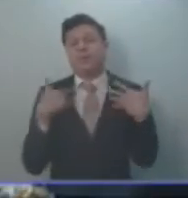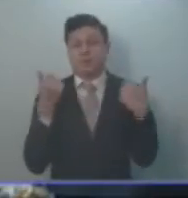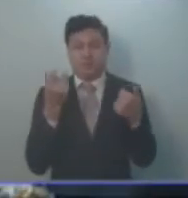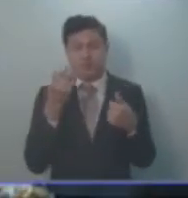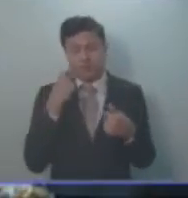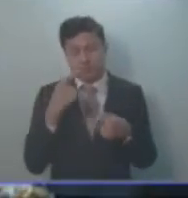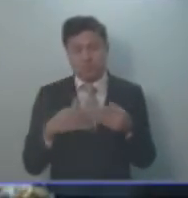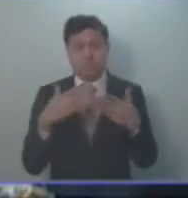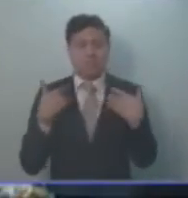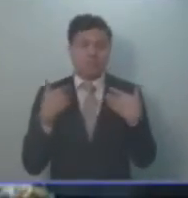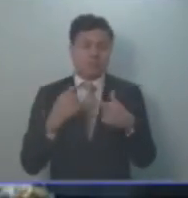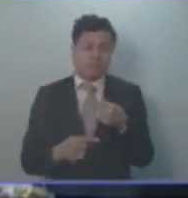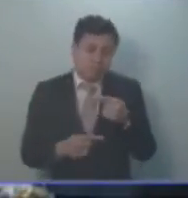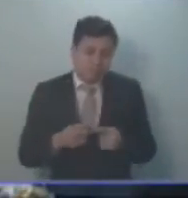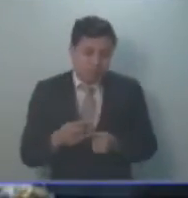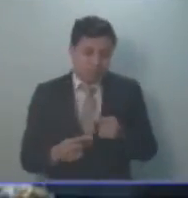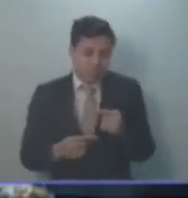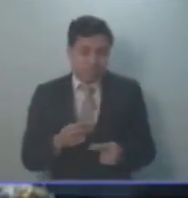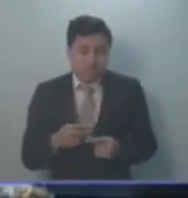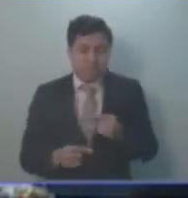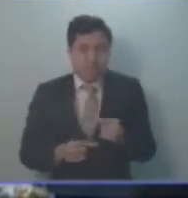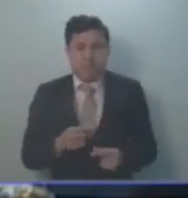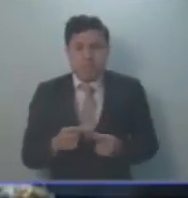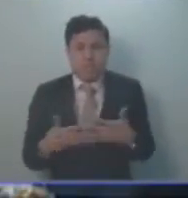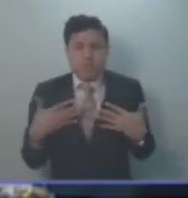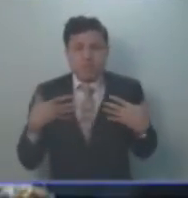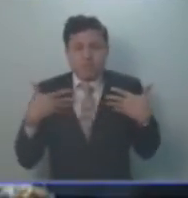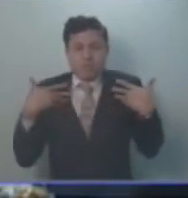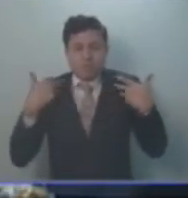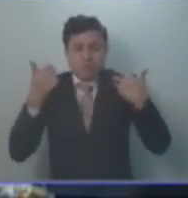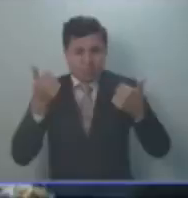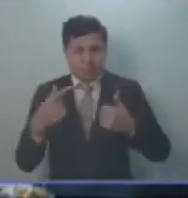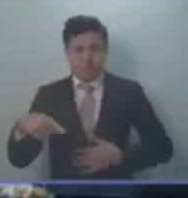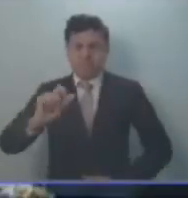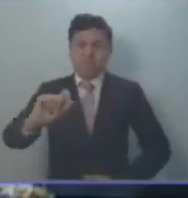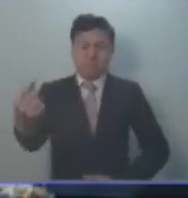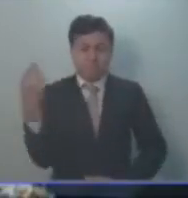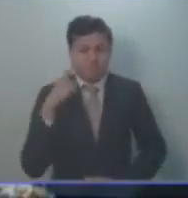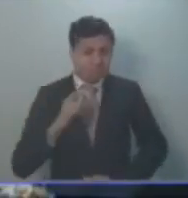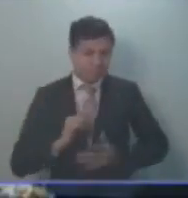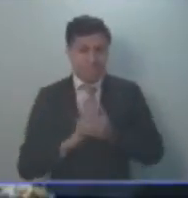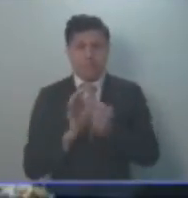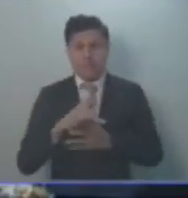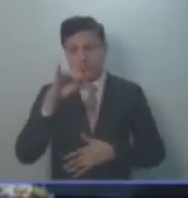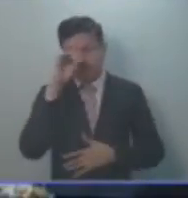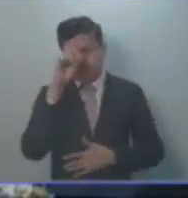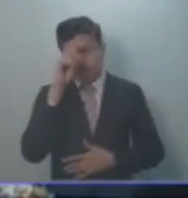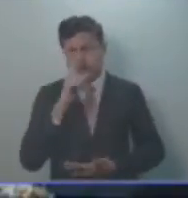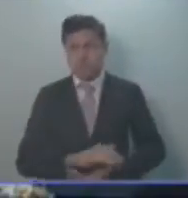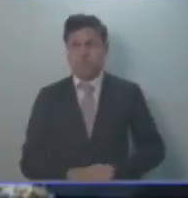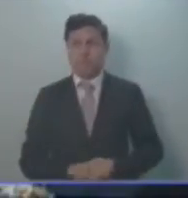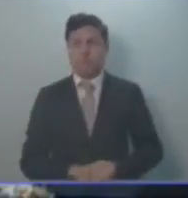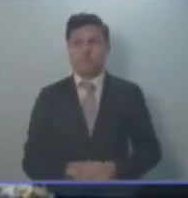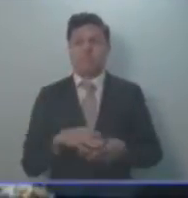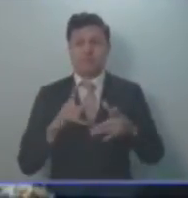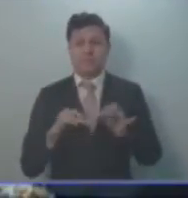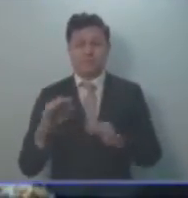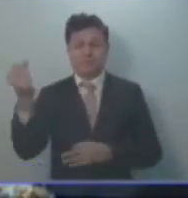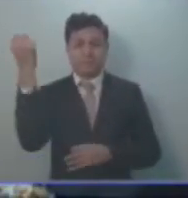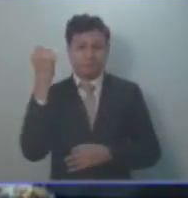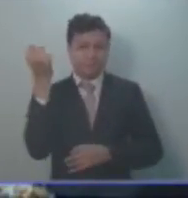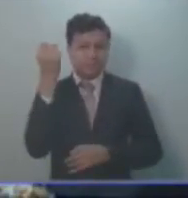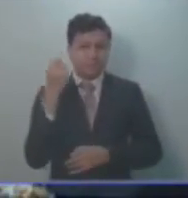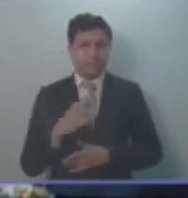de su recuperación, lo cual conlleva repercusiones laborales, pero